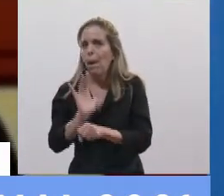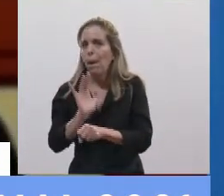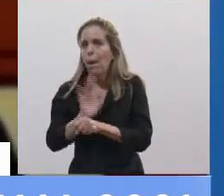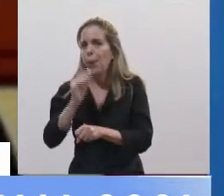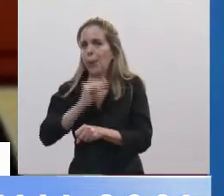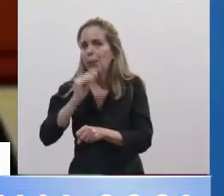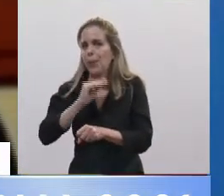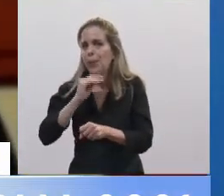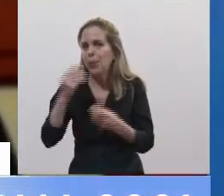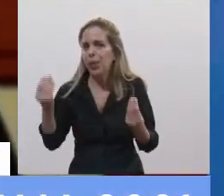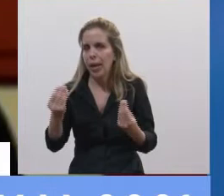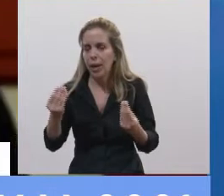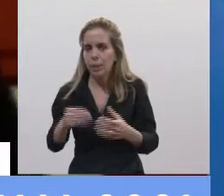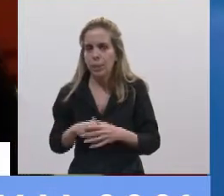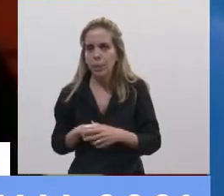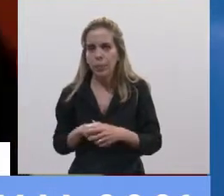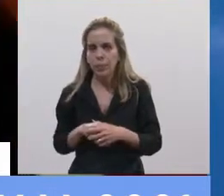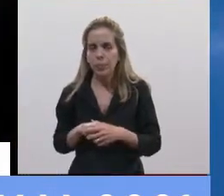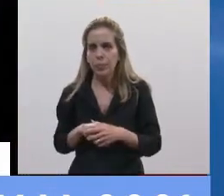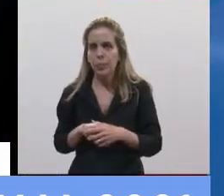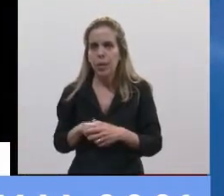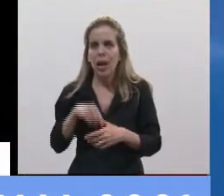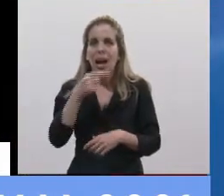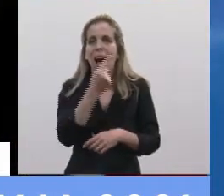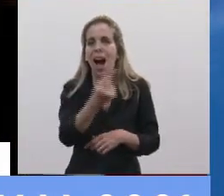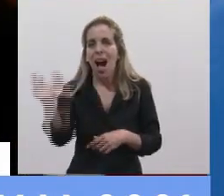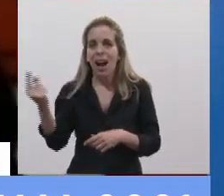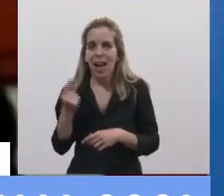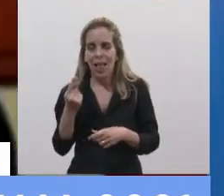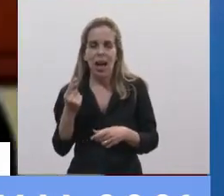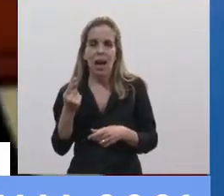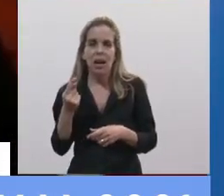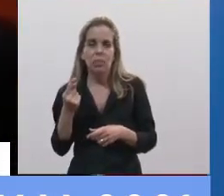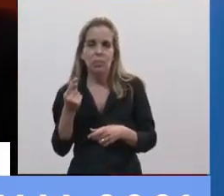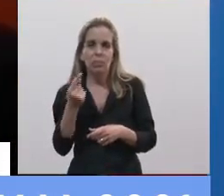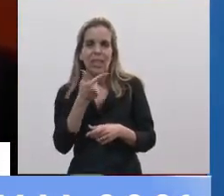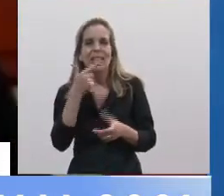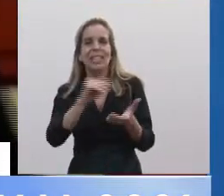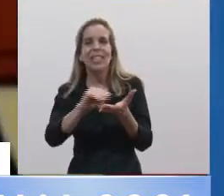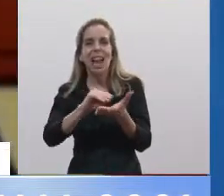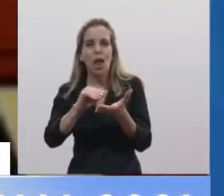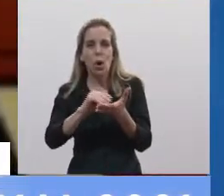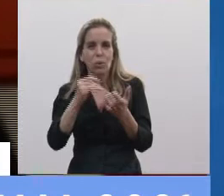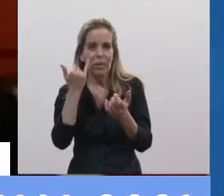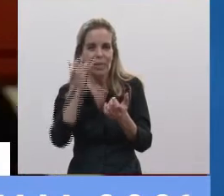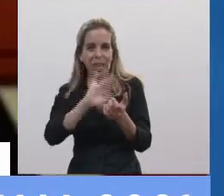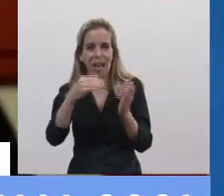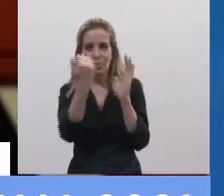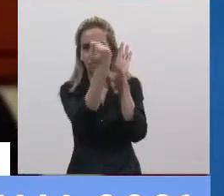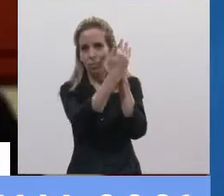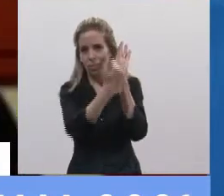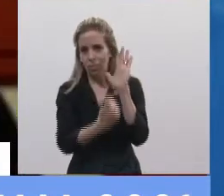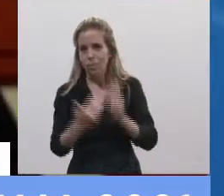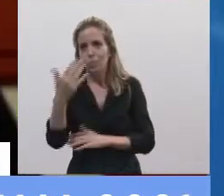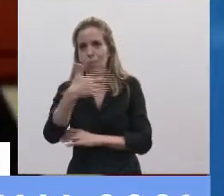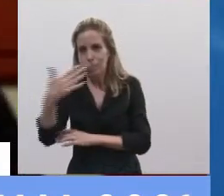discrecionalidad de la virtualidad. O sea, a cada uno de los miembros que formamos parte de la lista de oradores, en el caso nuestro que